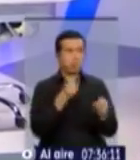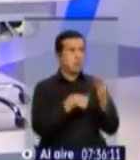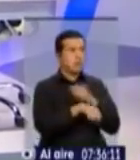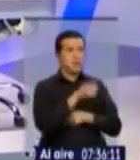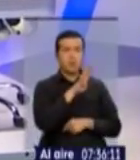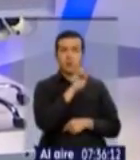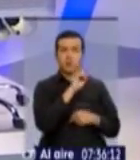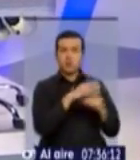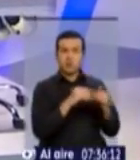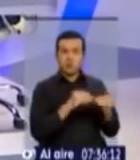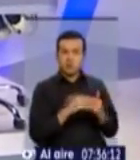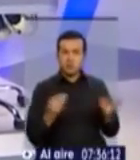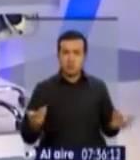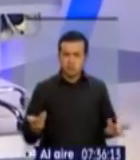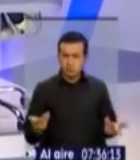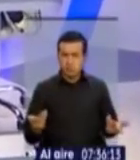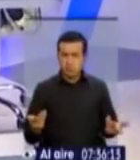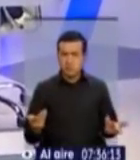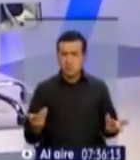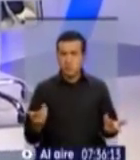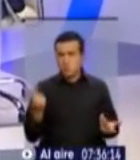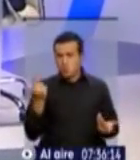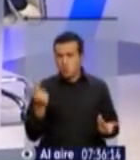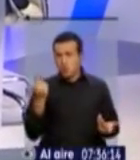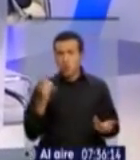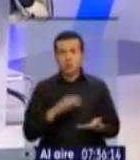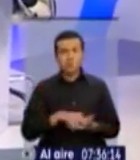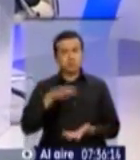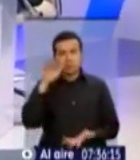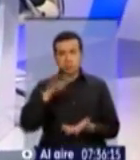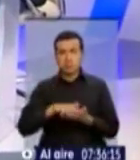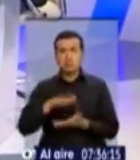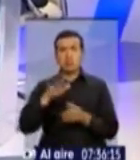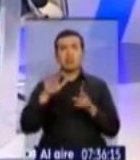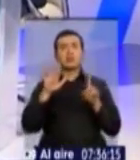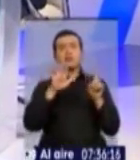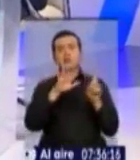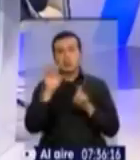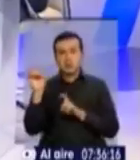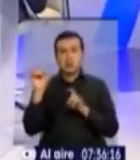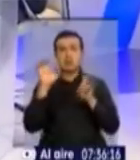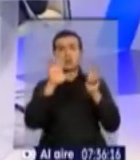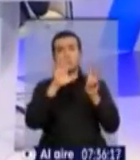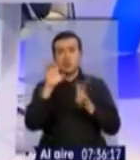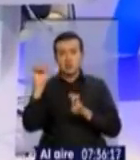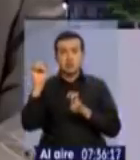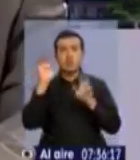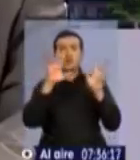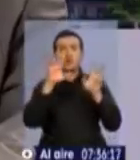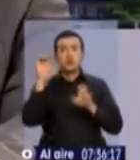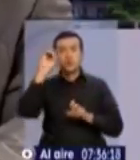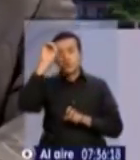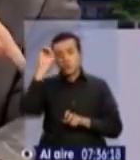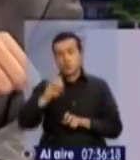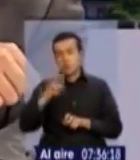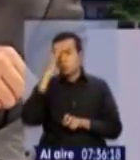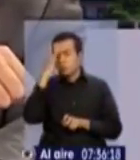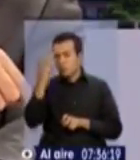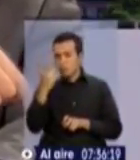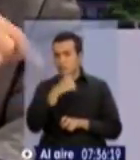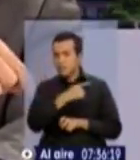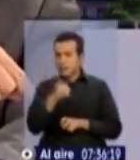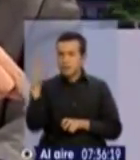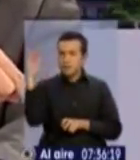los niveles de utilidad y ganas están siendo de 600 700 800 por ciento ya porque hay que combatir entonces eso hay que